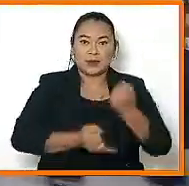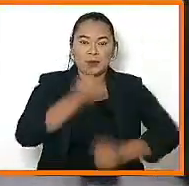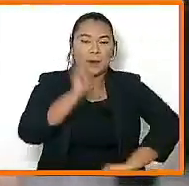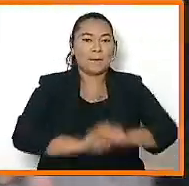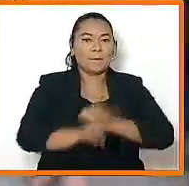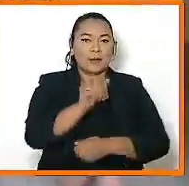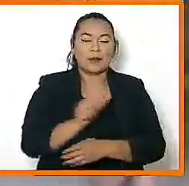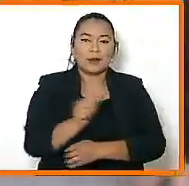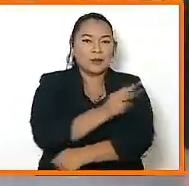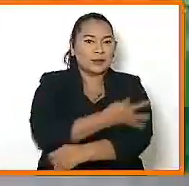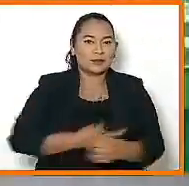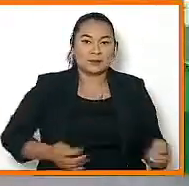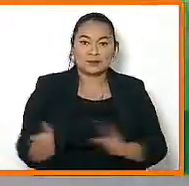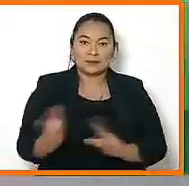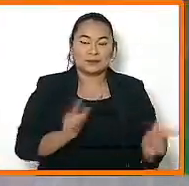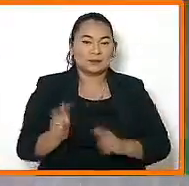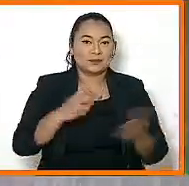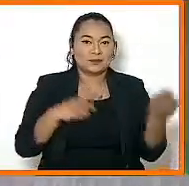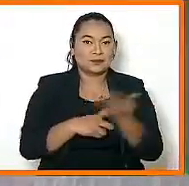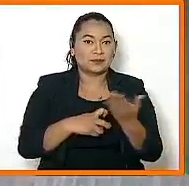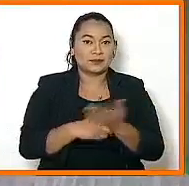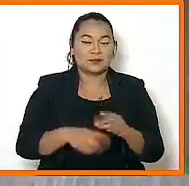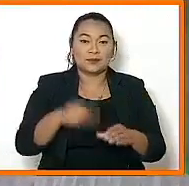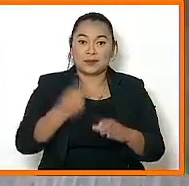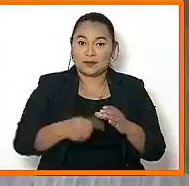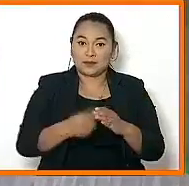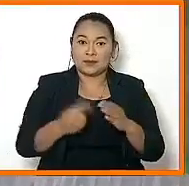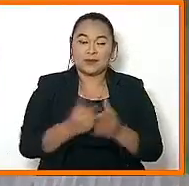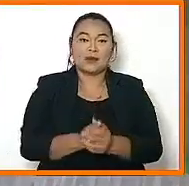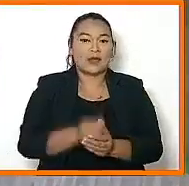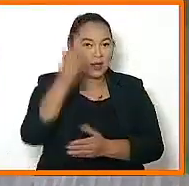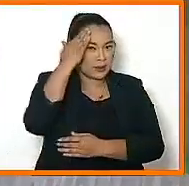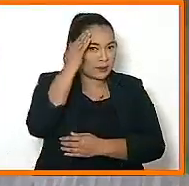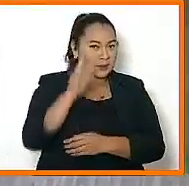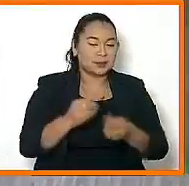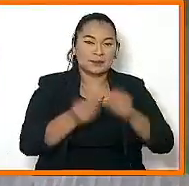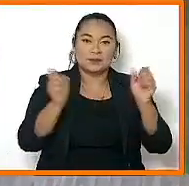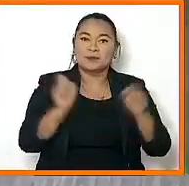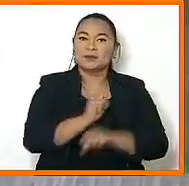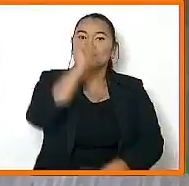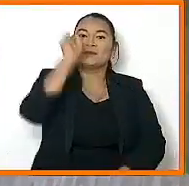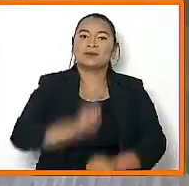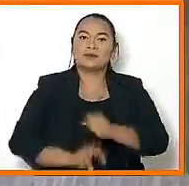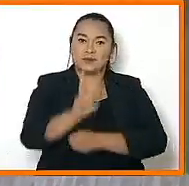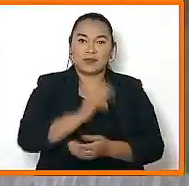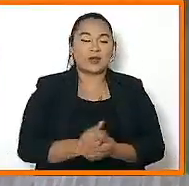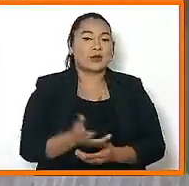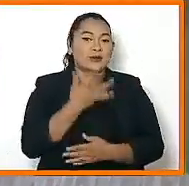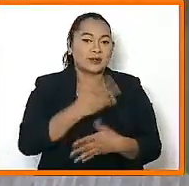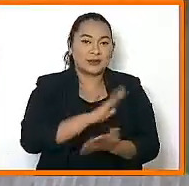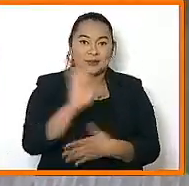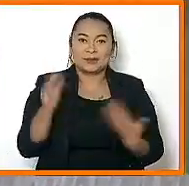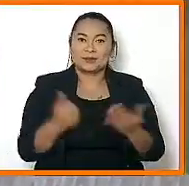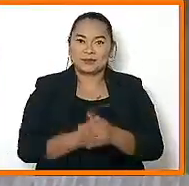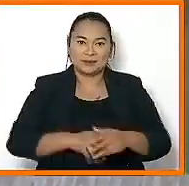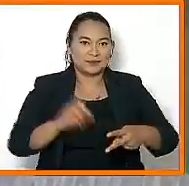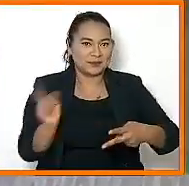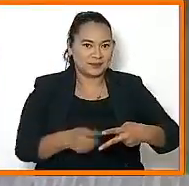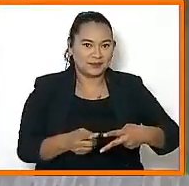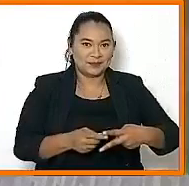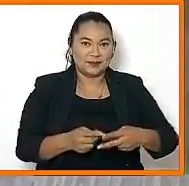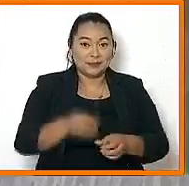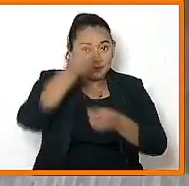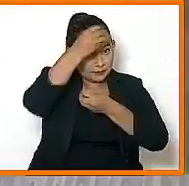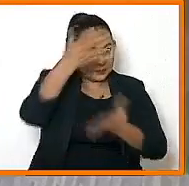guía Catracho en mano para que juegues y ganes a lo Catracho. Te deseo suerte porque vamos a conocer cuáles son el primer número ganador. Pero antes te